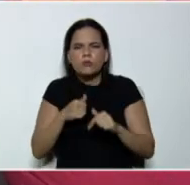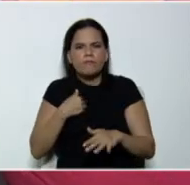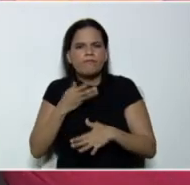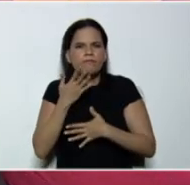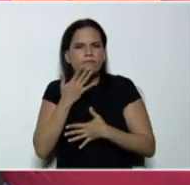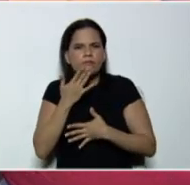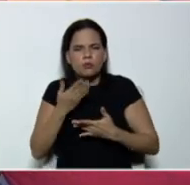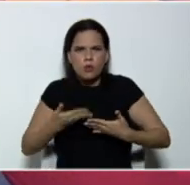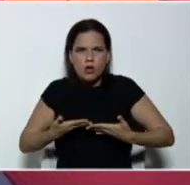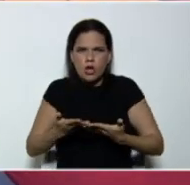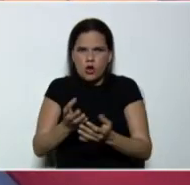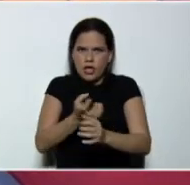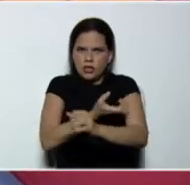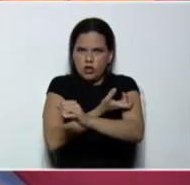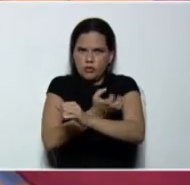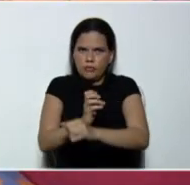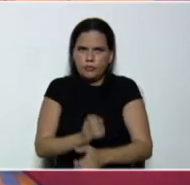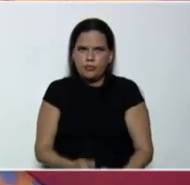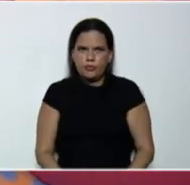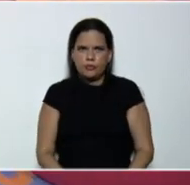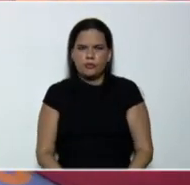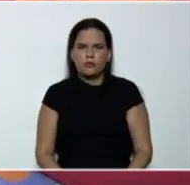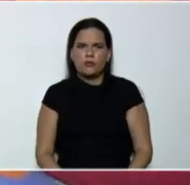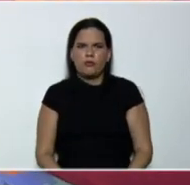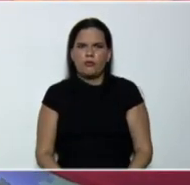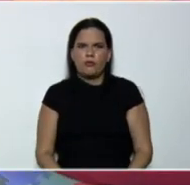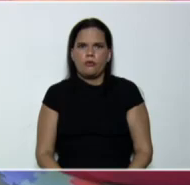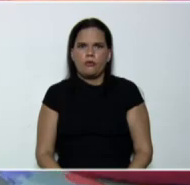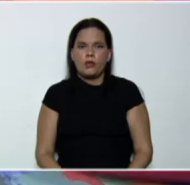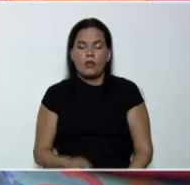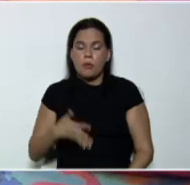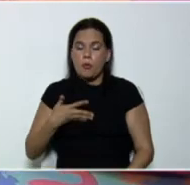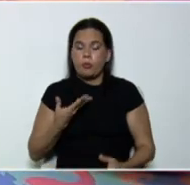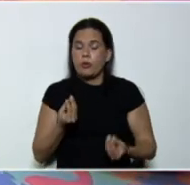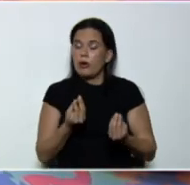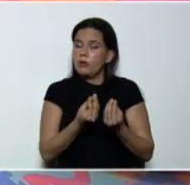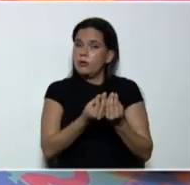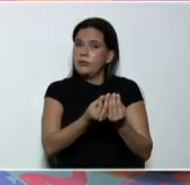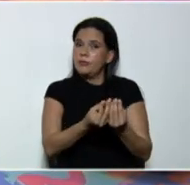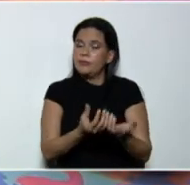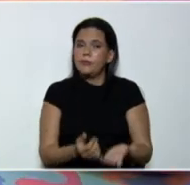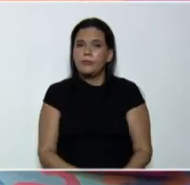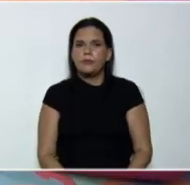ejemplo, les voy a regalar una canción. Si me pueden acompañar,